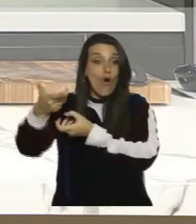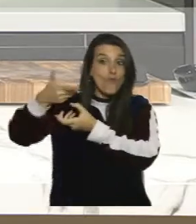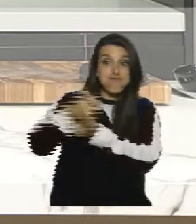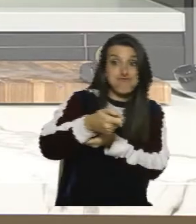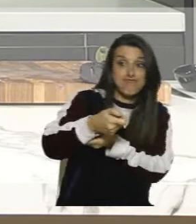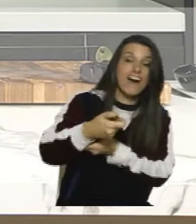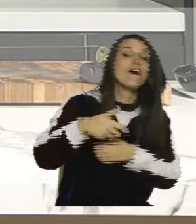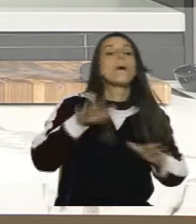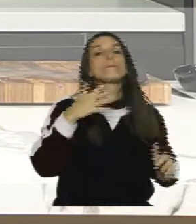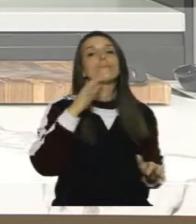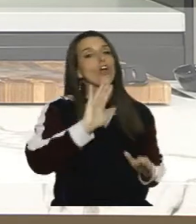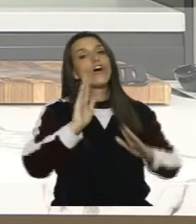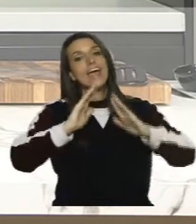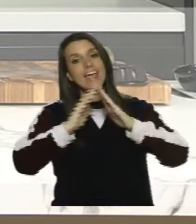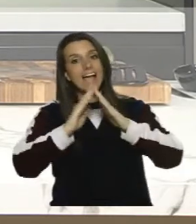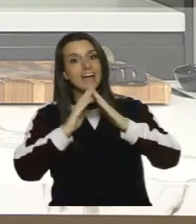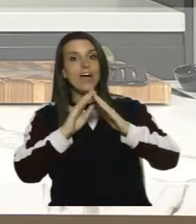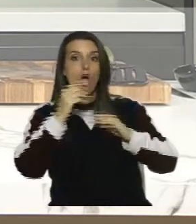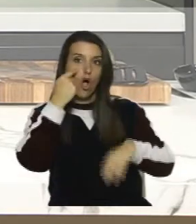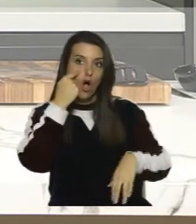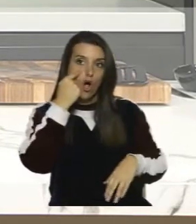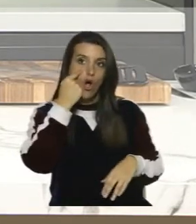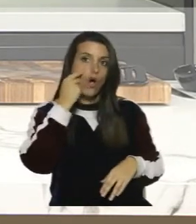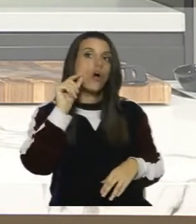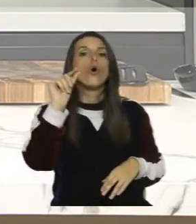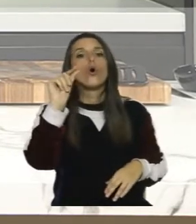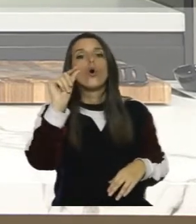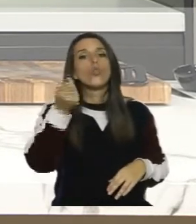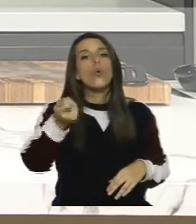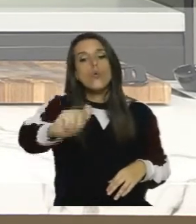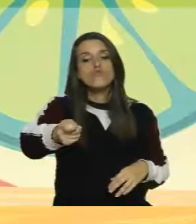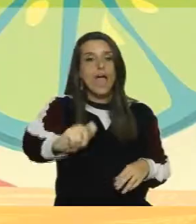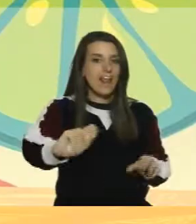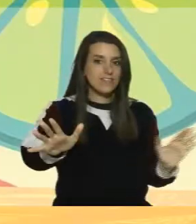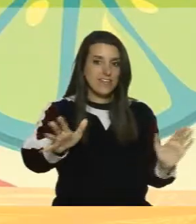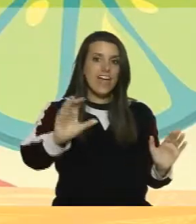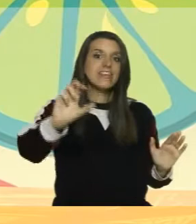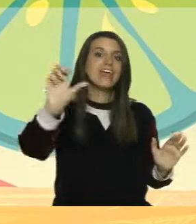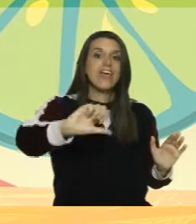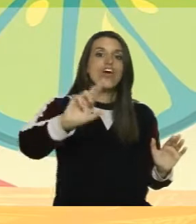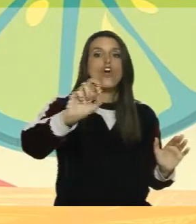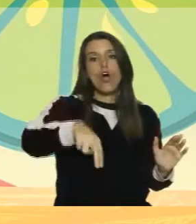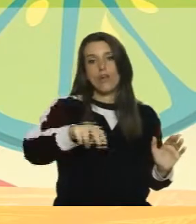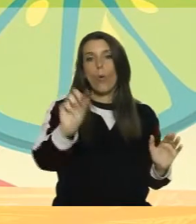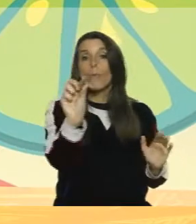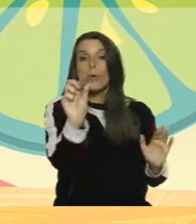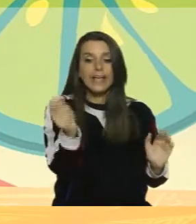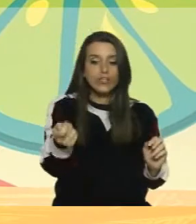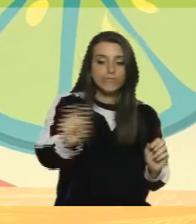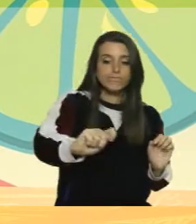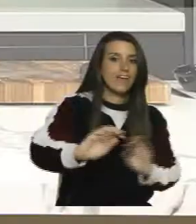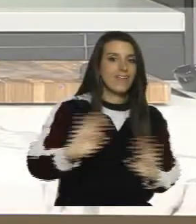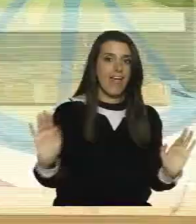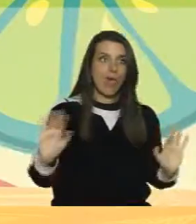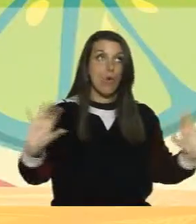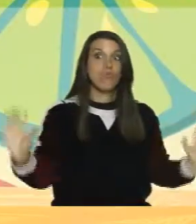pero para que en casa no vayan a macanearla, le ponés máximo dos cucharadas. No, claro, no voy a agarrar la botella, lo pongo en un vasito y agarro la cucharada.